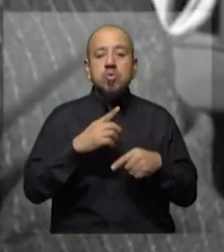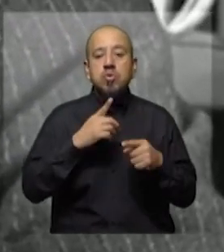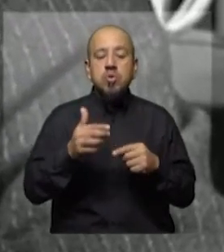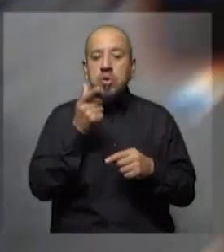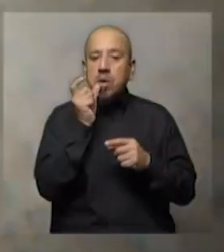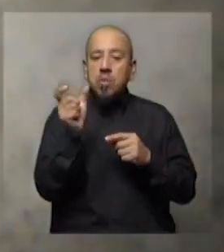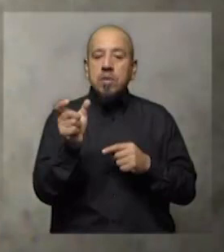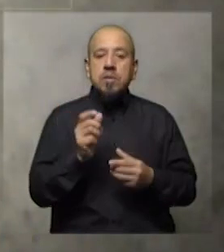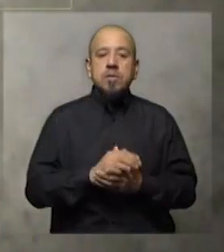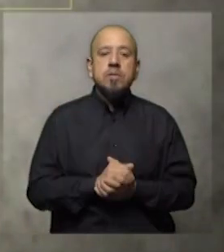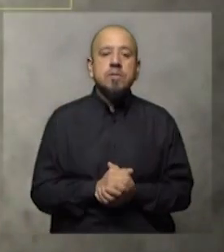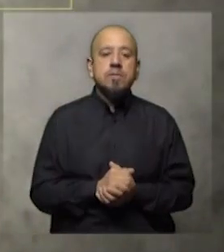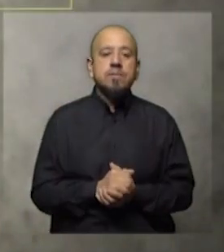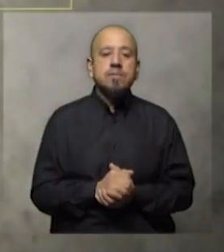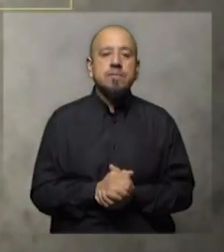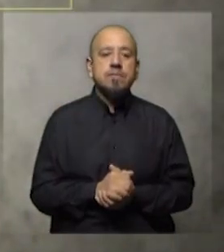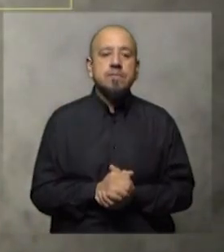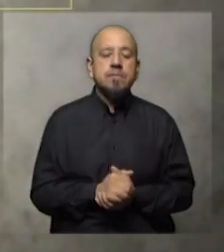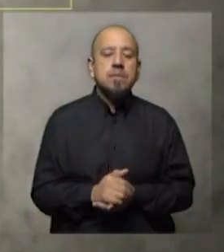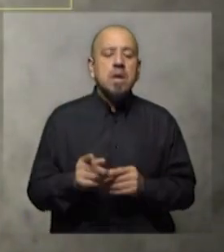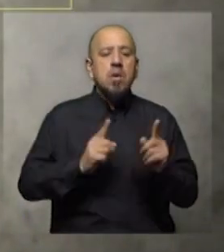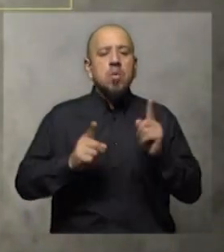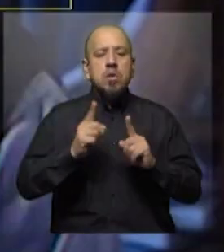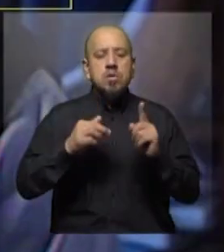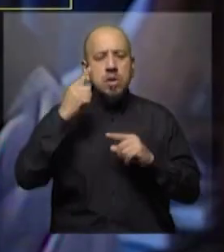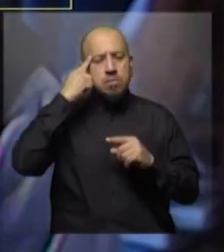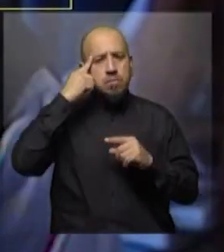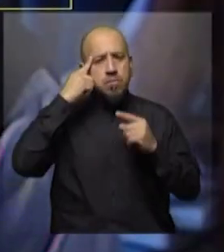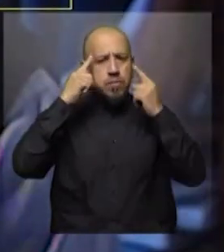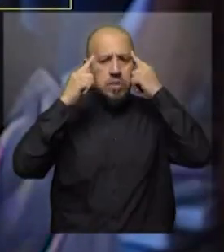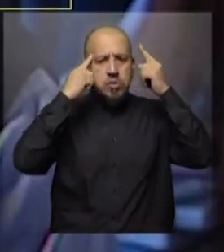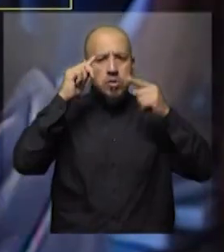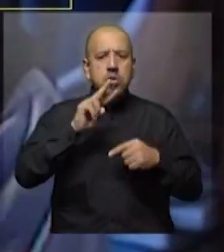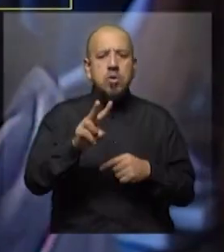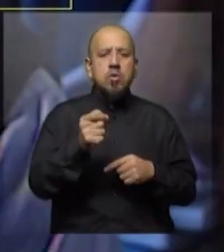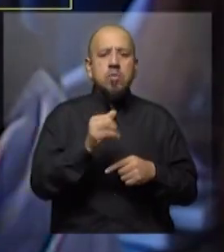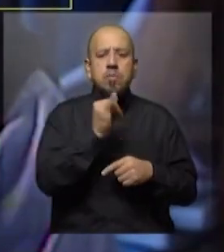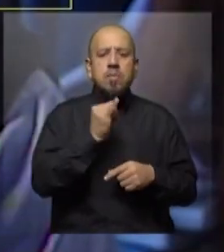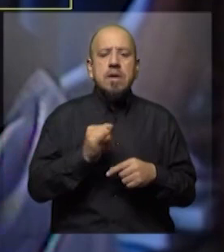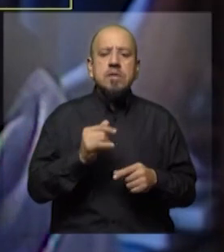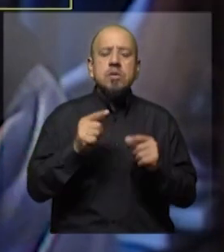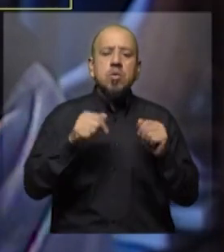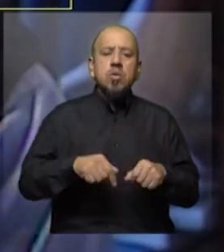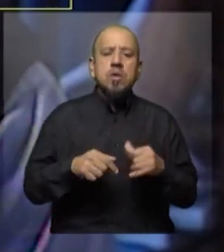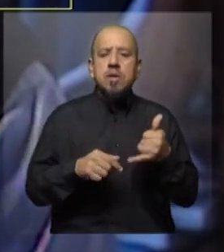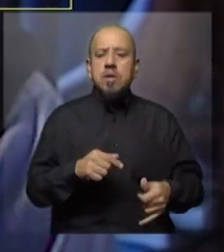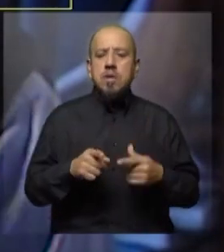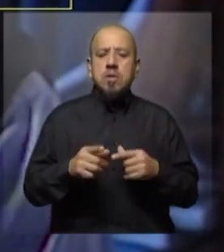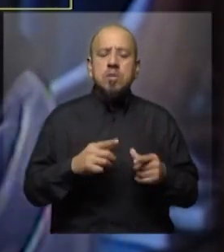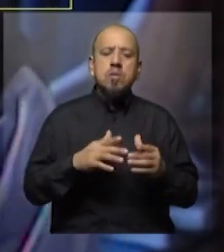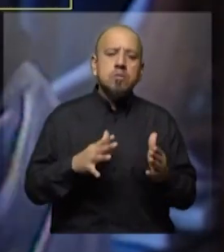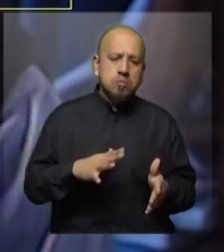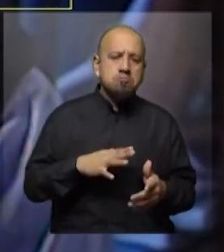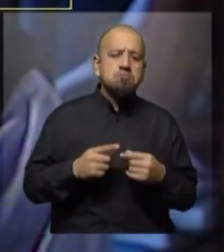argumentación ciertas líneas del pensamiento de la Ferreira tienen hoy diríamos una